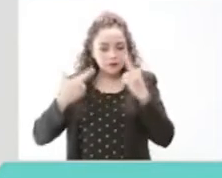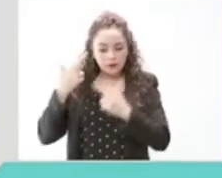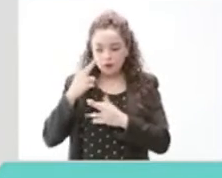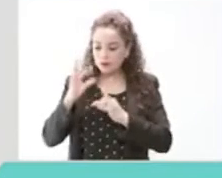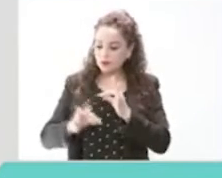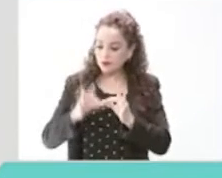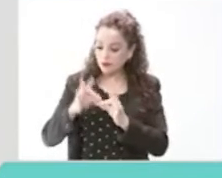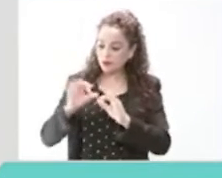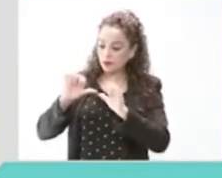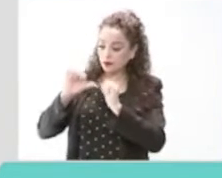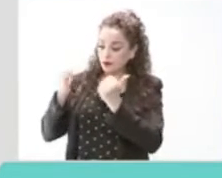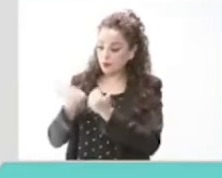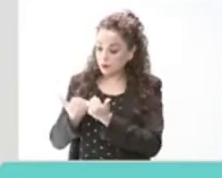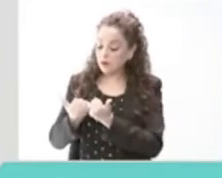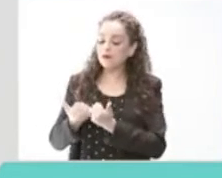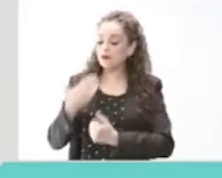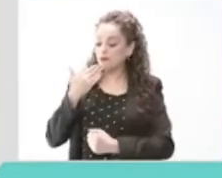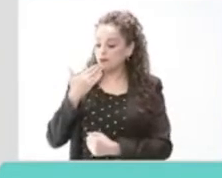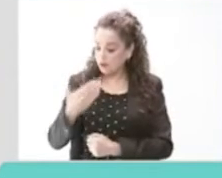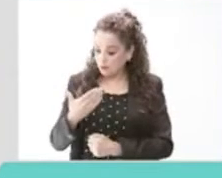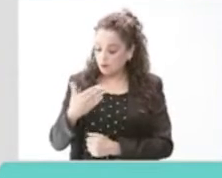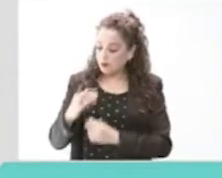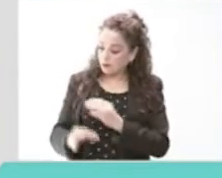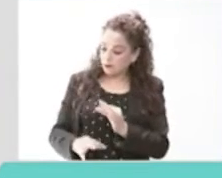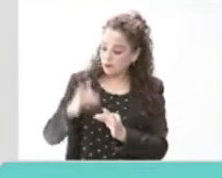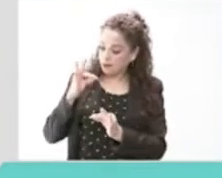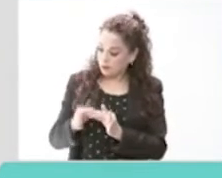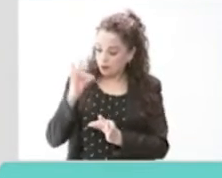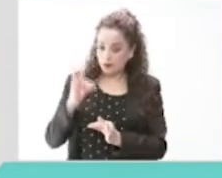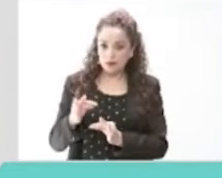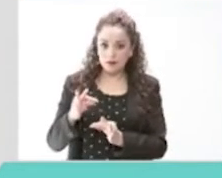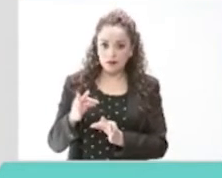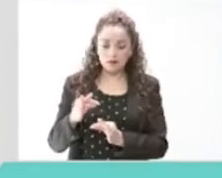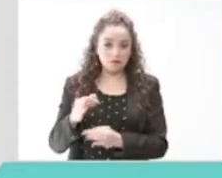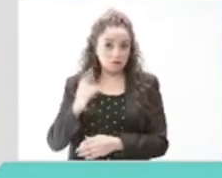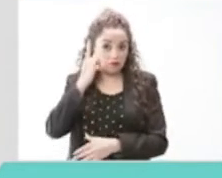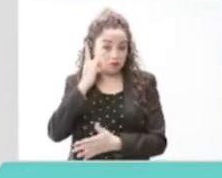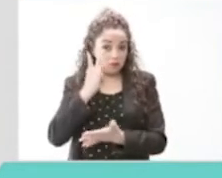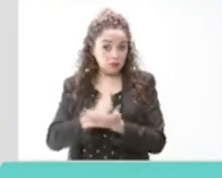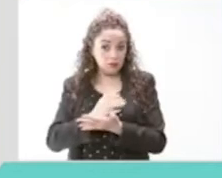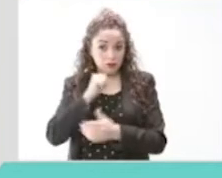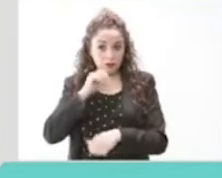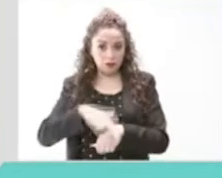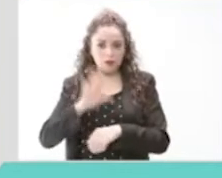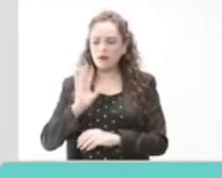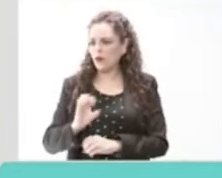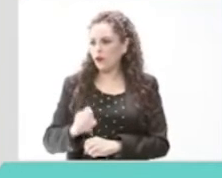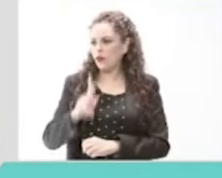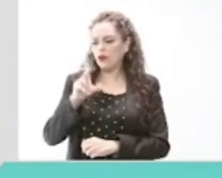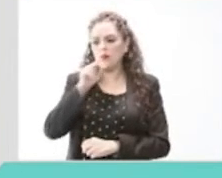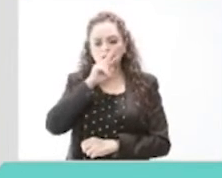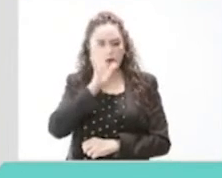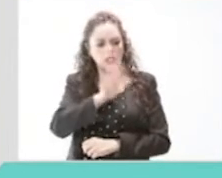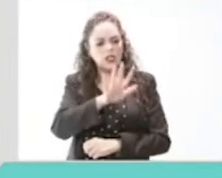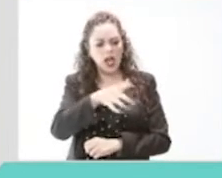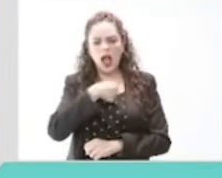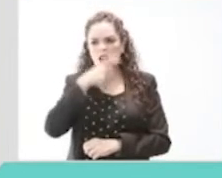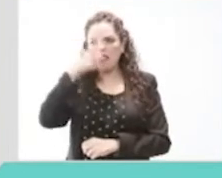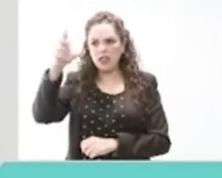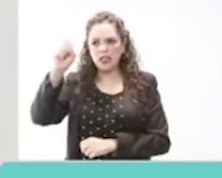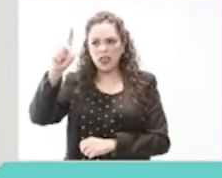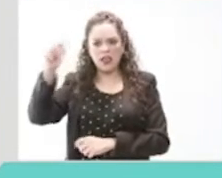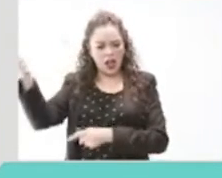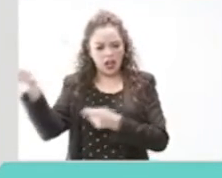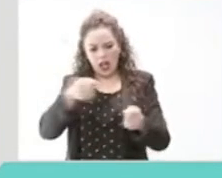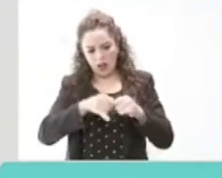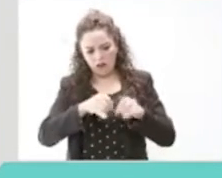sea cumplimentada esa resolución. No es solamente particular, no te preocupes, ya le dije a SEDENA que te entregue la